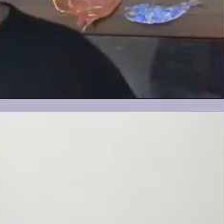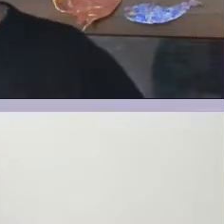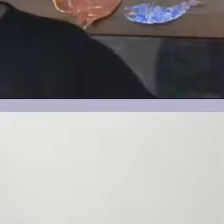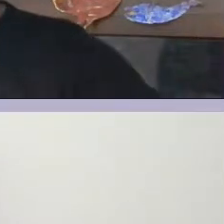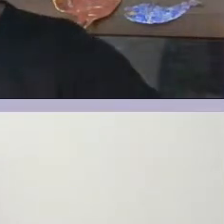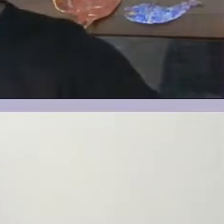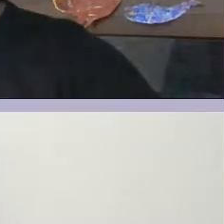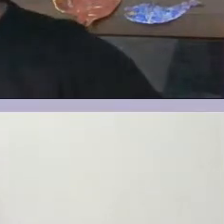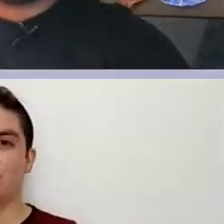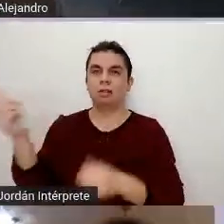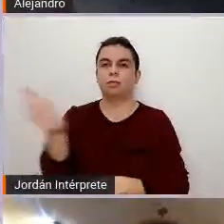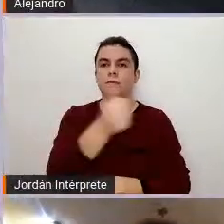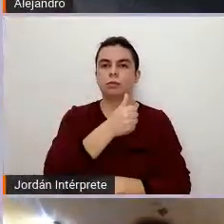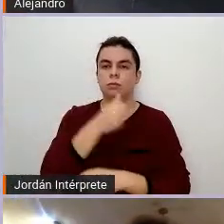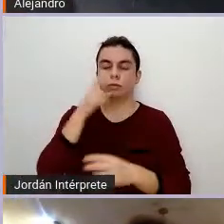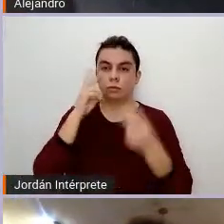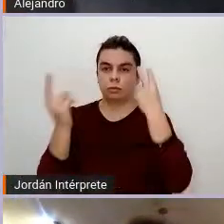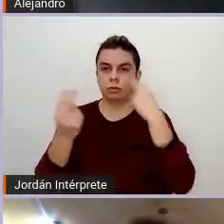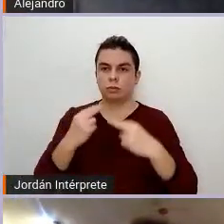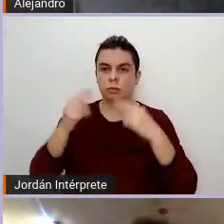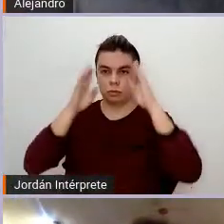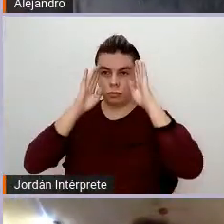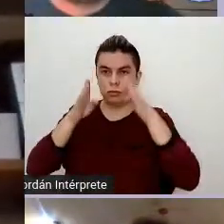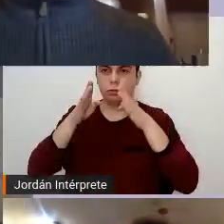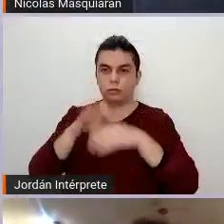Voy a dejar de compartir ahora.